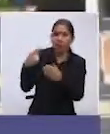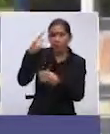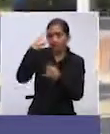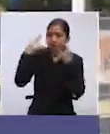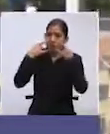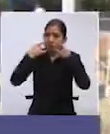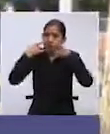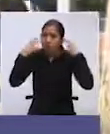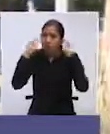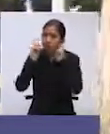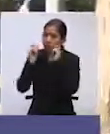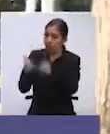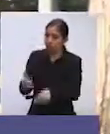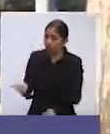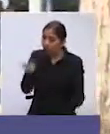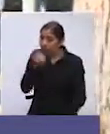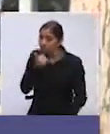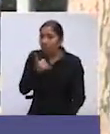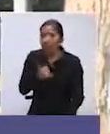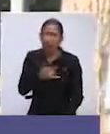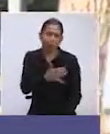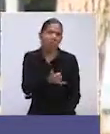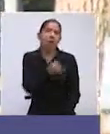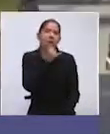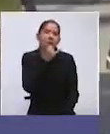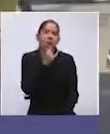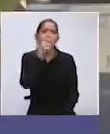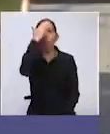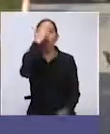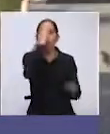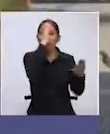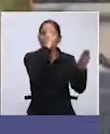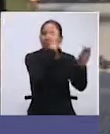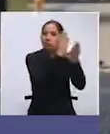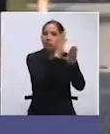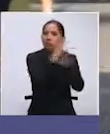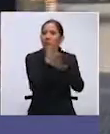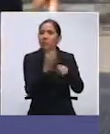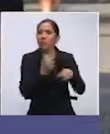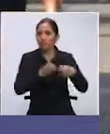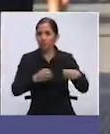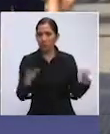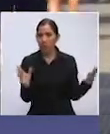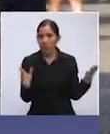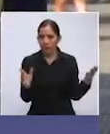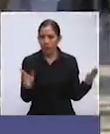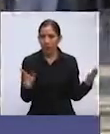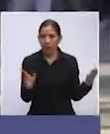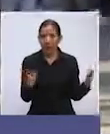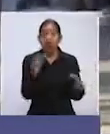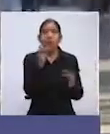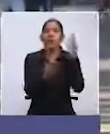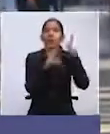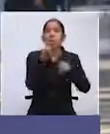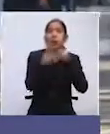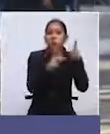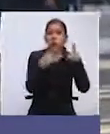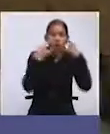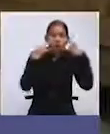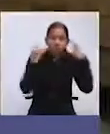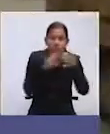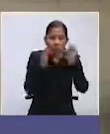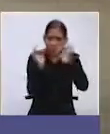de población. Eso no va a suceder. Una vez que nos quitemos, es decir, la población va a dejar de utilizar el